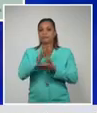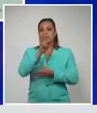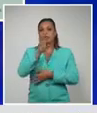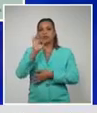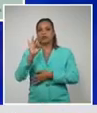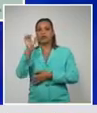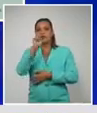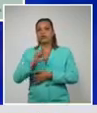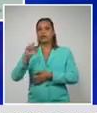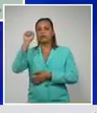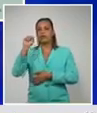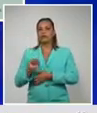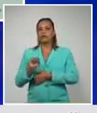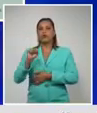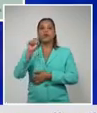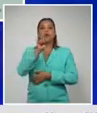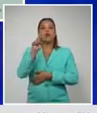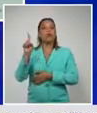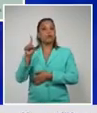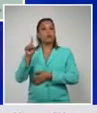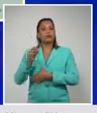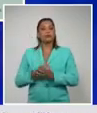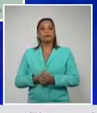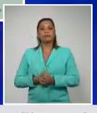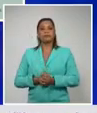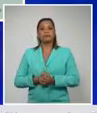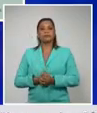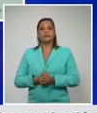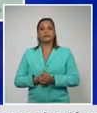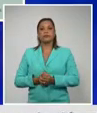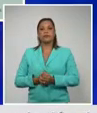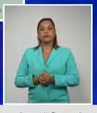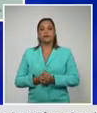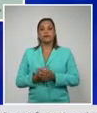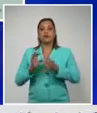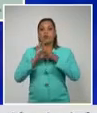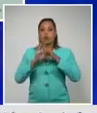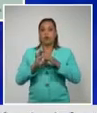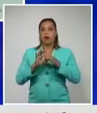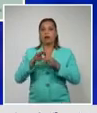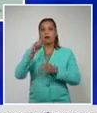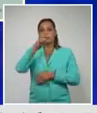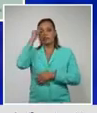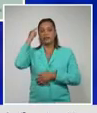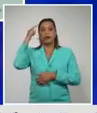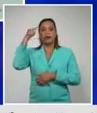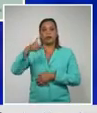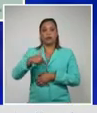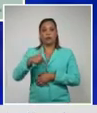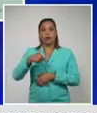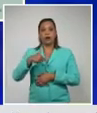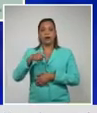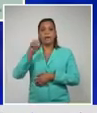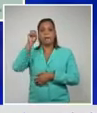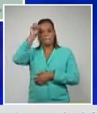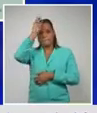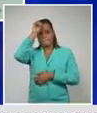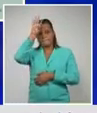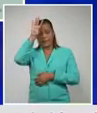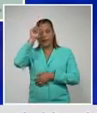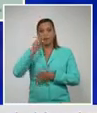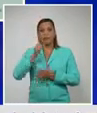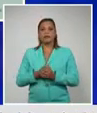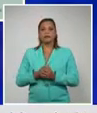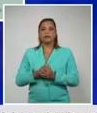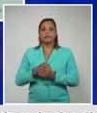Sur con 11, y Guanes, San Juan y Martínez, Minas de Matambre,